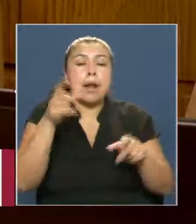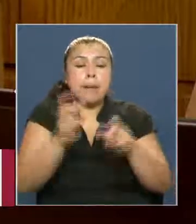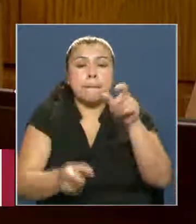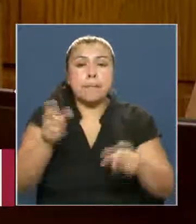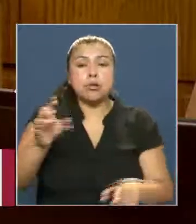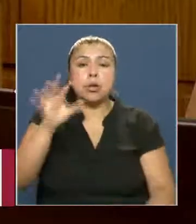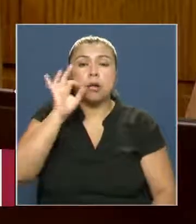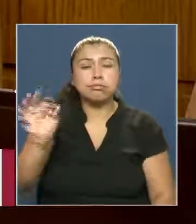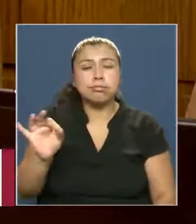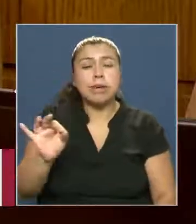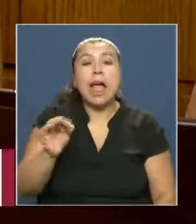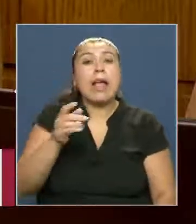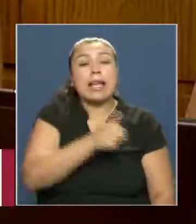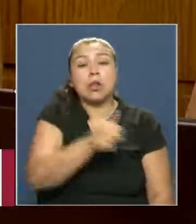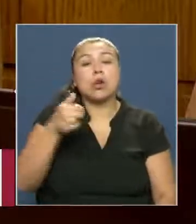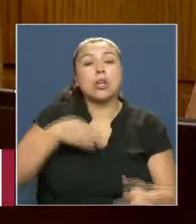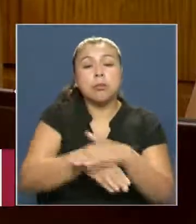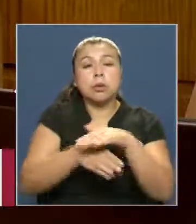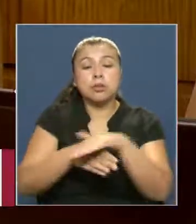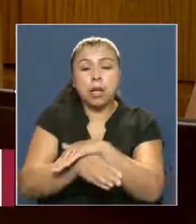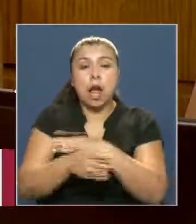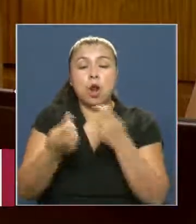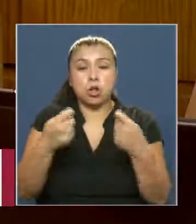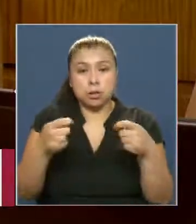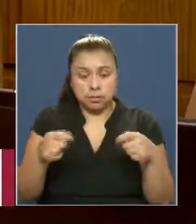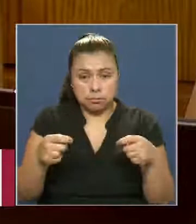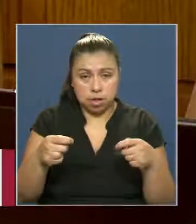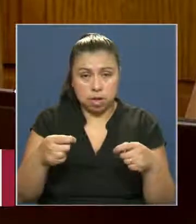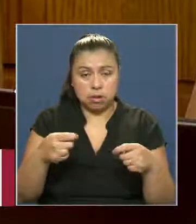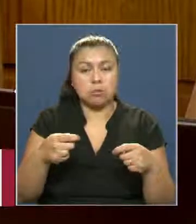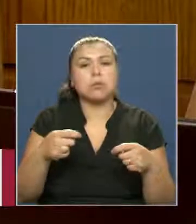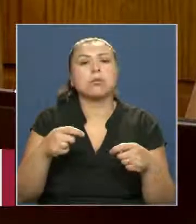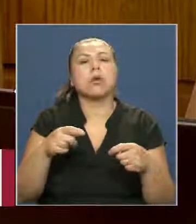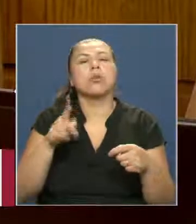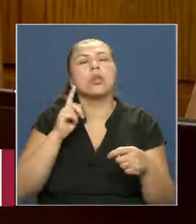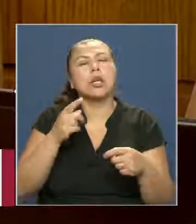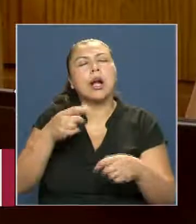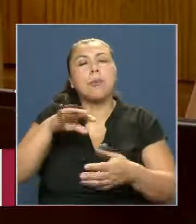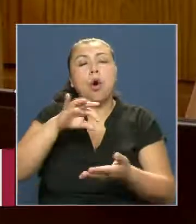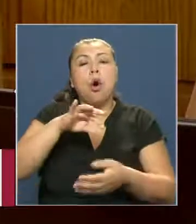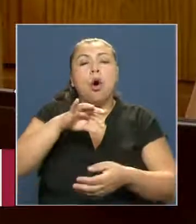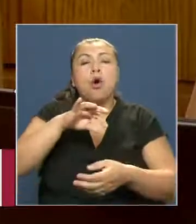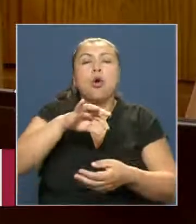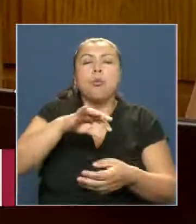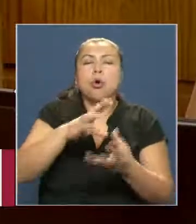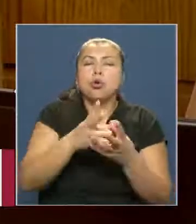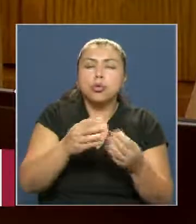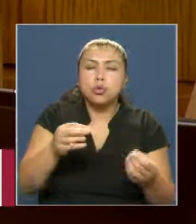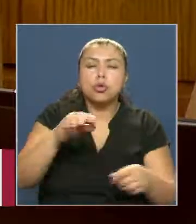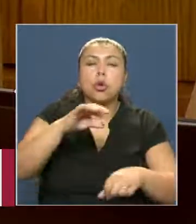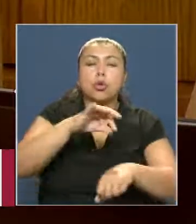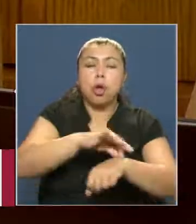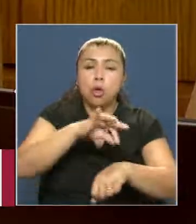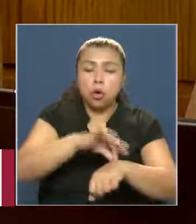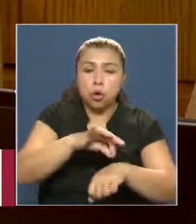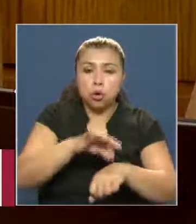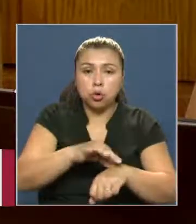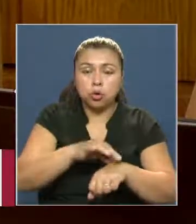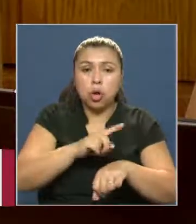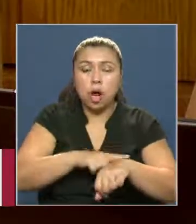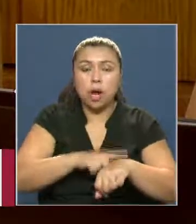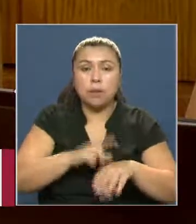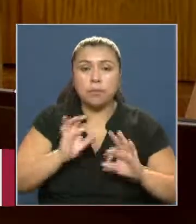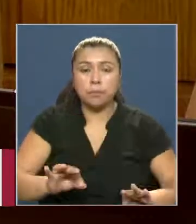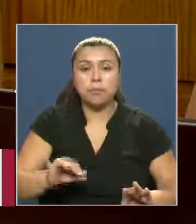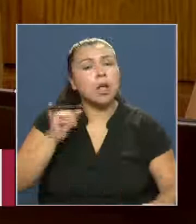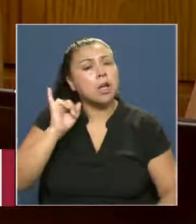salud de calidad, el tener acceso a los tratamientos de manera oportuna. Ese es el problema de fondo, Presidenta.